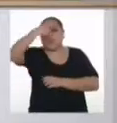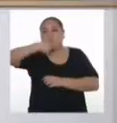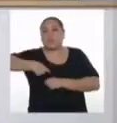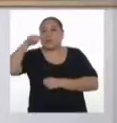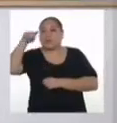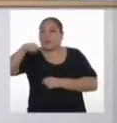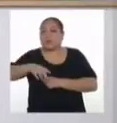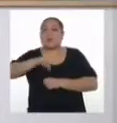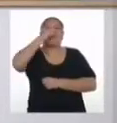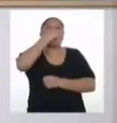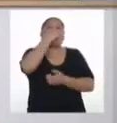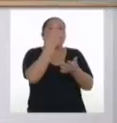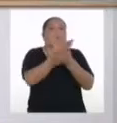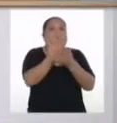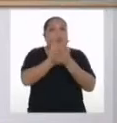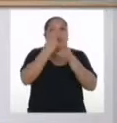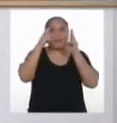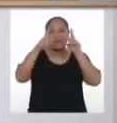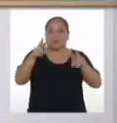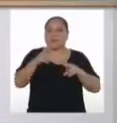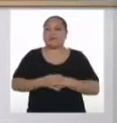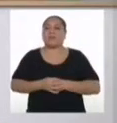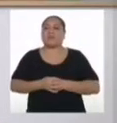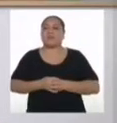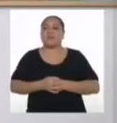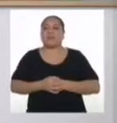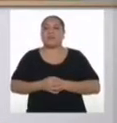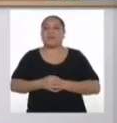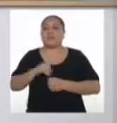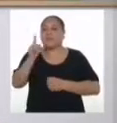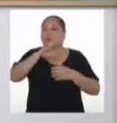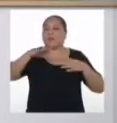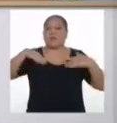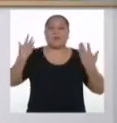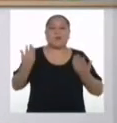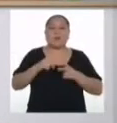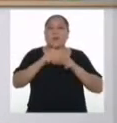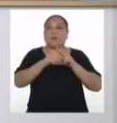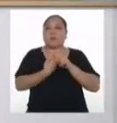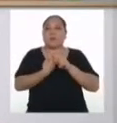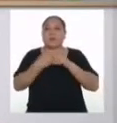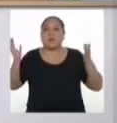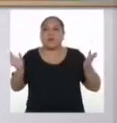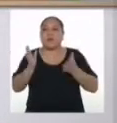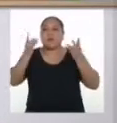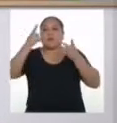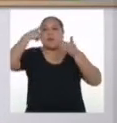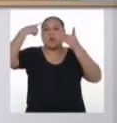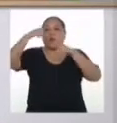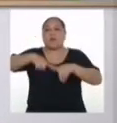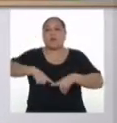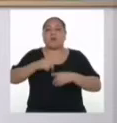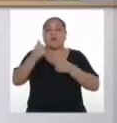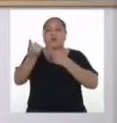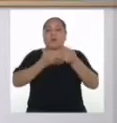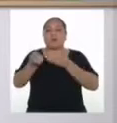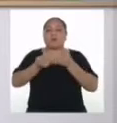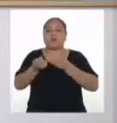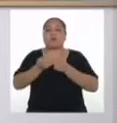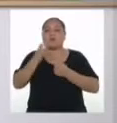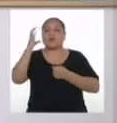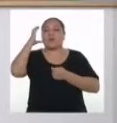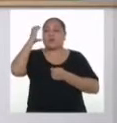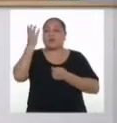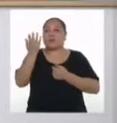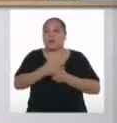localidad. Es una buena observación, Jonathan. No podríamos empezar a promover acuerdos para la gestión de